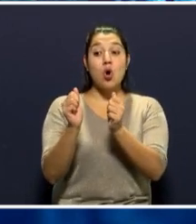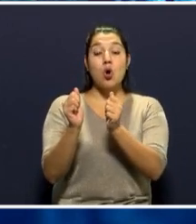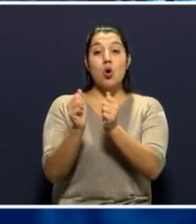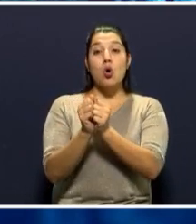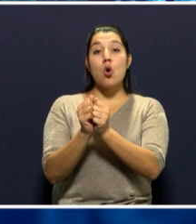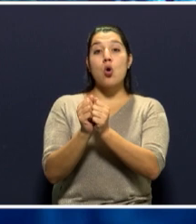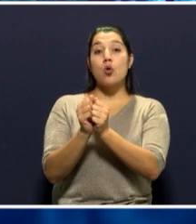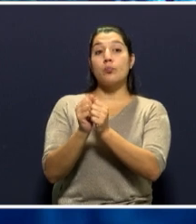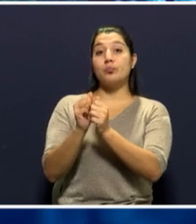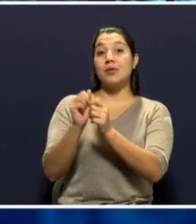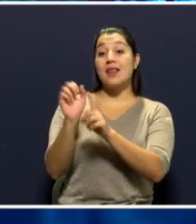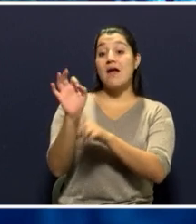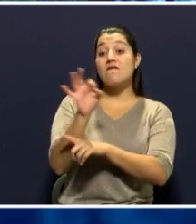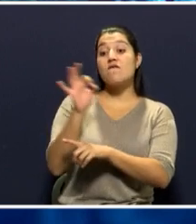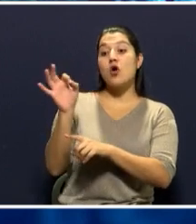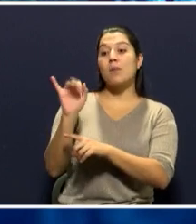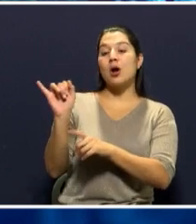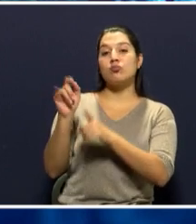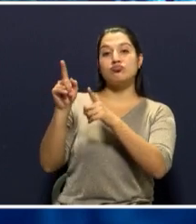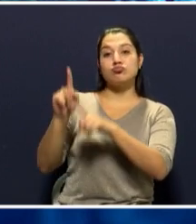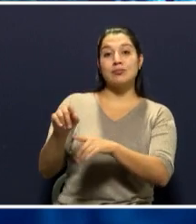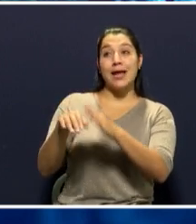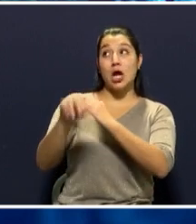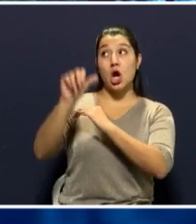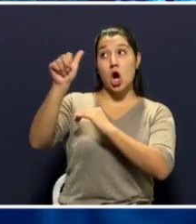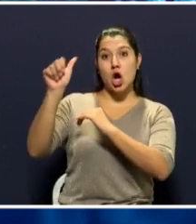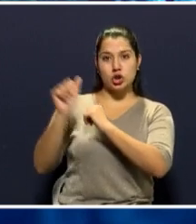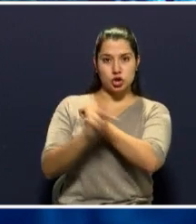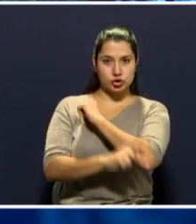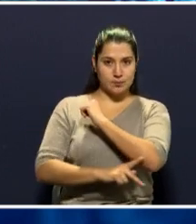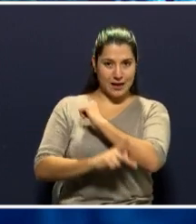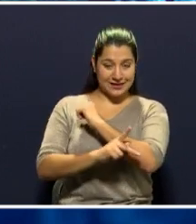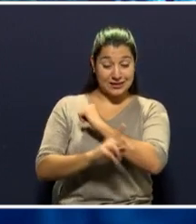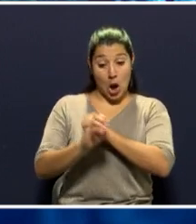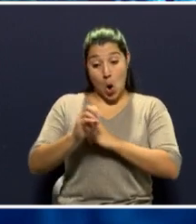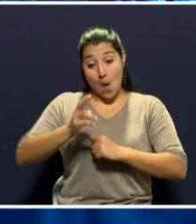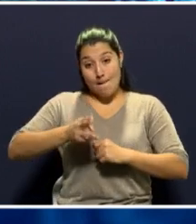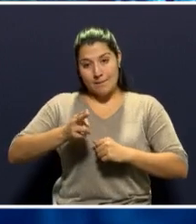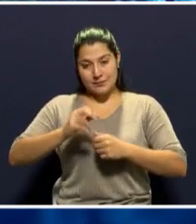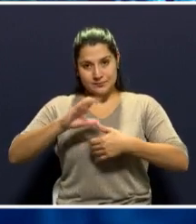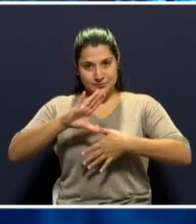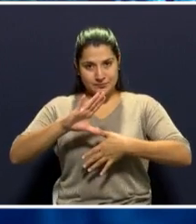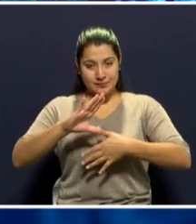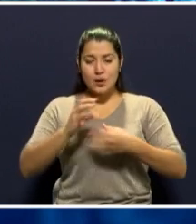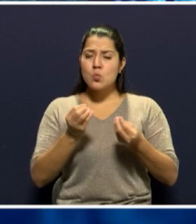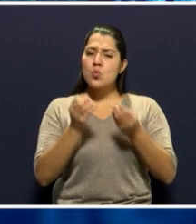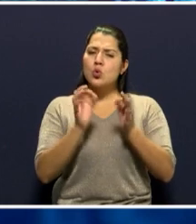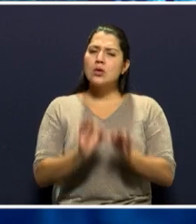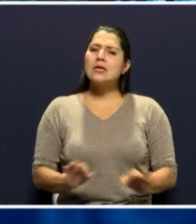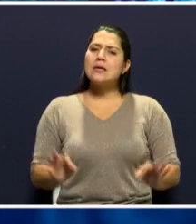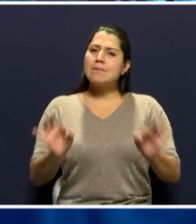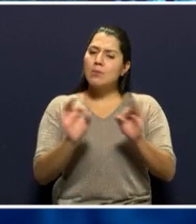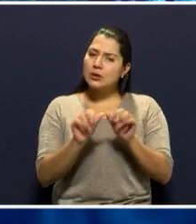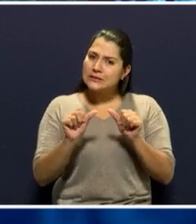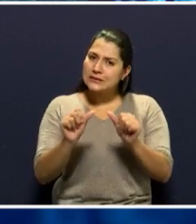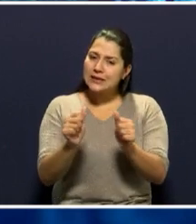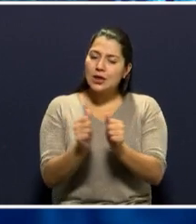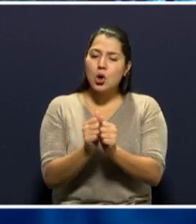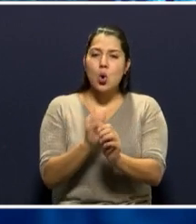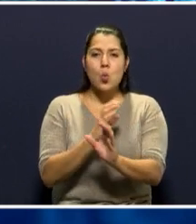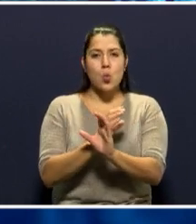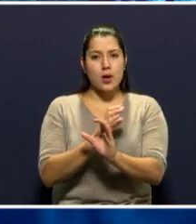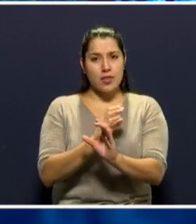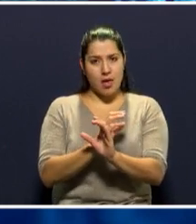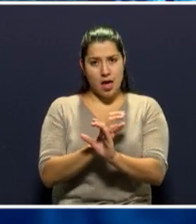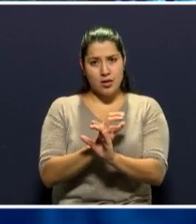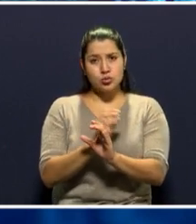región, incluso del mismo continente. Obviamente es necesario mantener las medidas sanitarias que